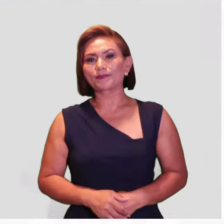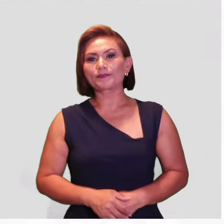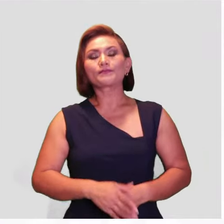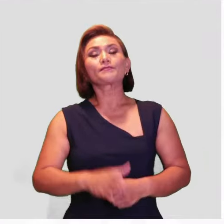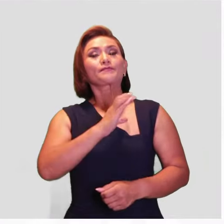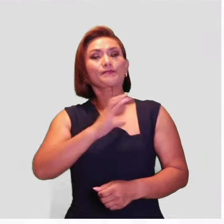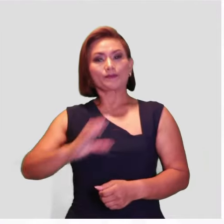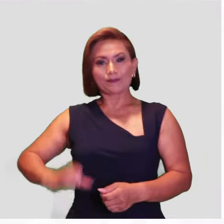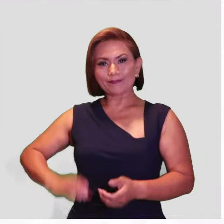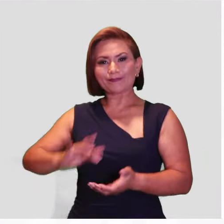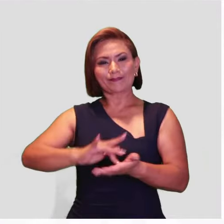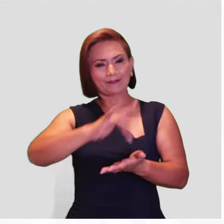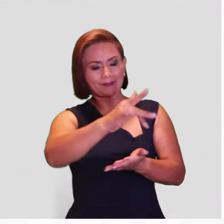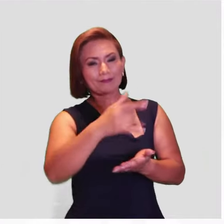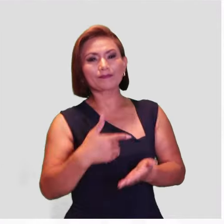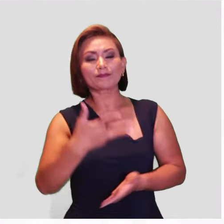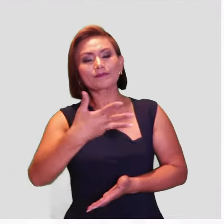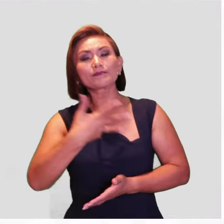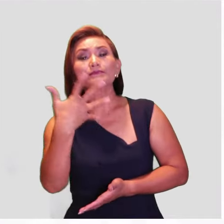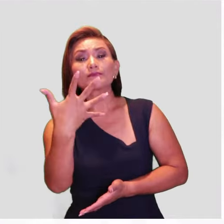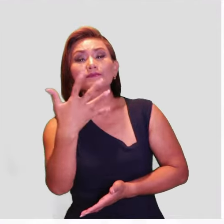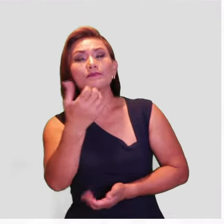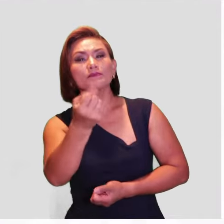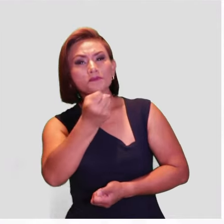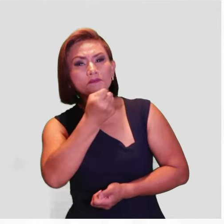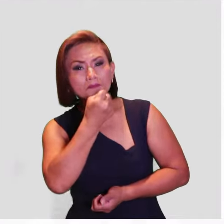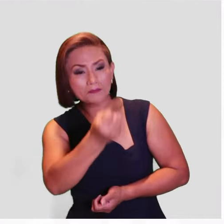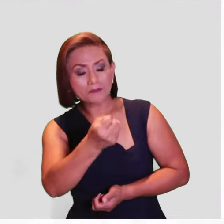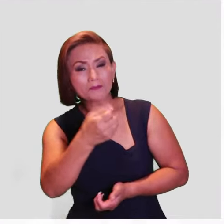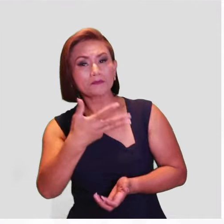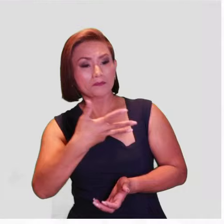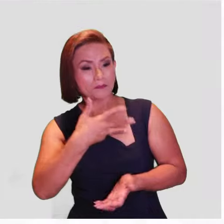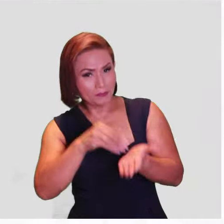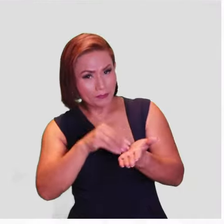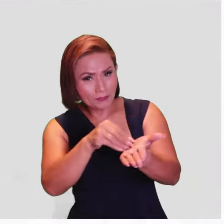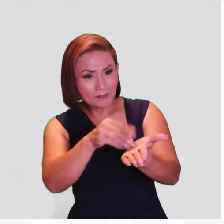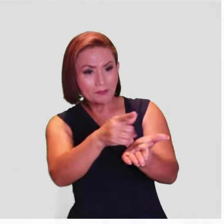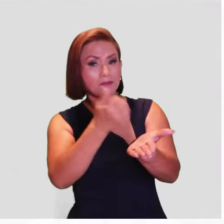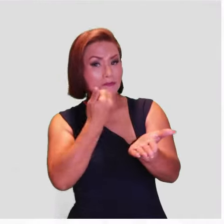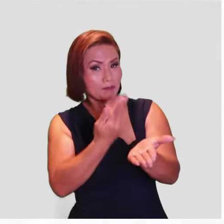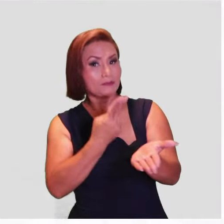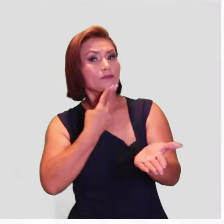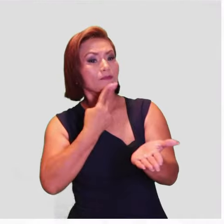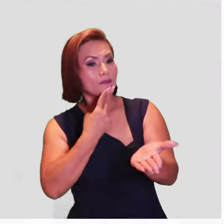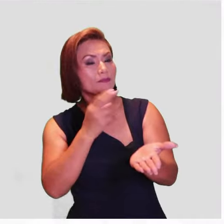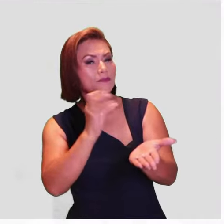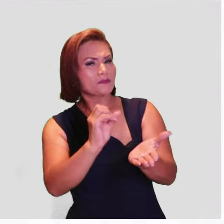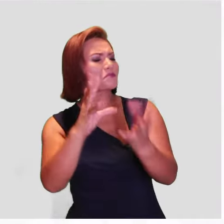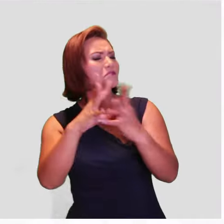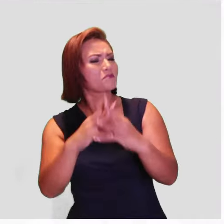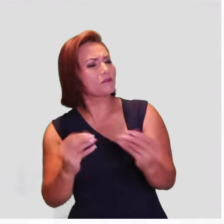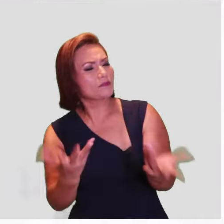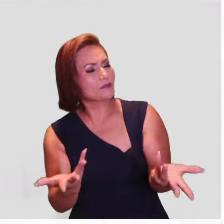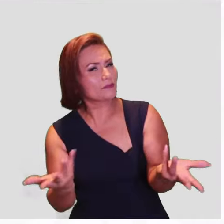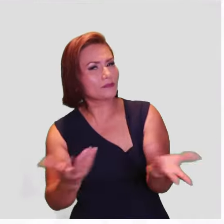Gracias, candidato. Le restan 5 segundos de su tiempo. ¿Desea usted utilizarlos o declina